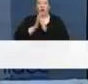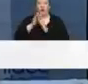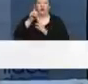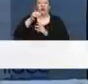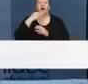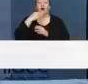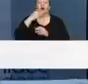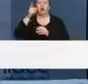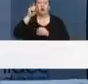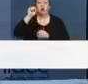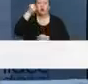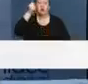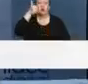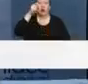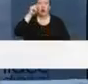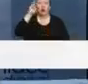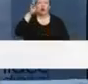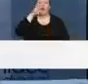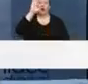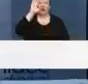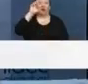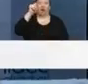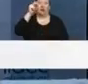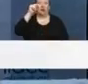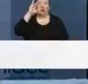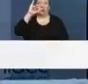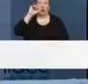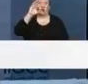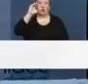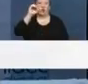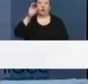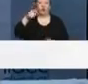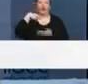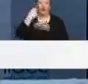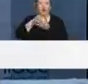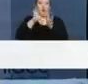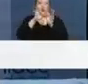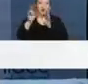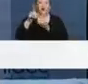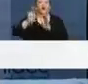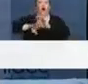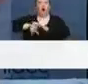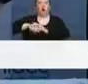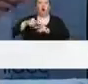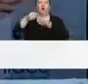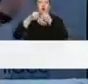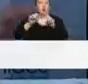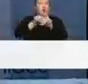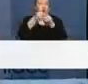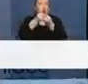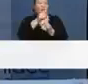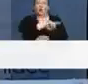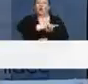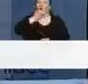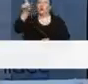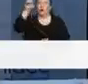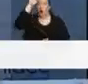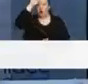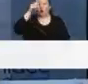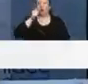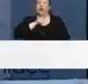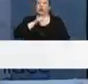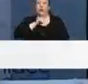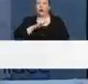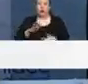en quitó al frente los genes pero la tuve que comprar el imposible controlar grupero se dañaba nuestro tomógrafo y el otro no para mandar la mente